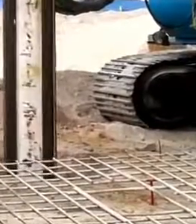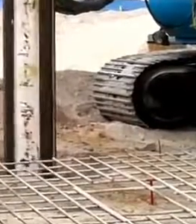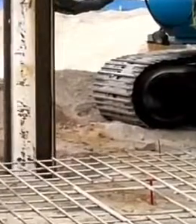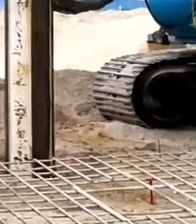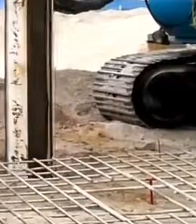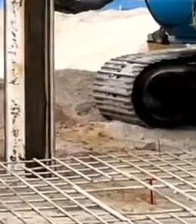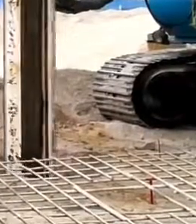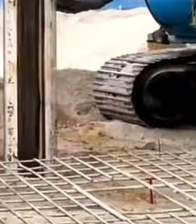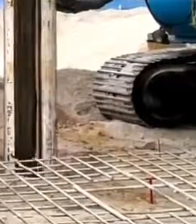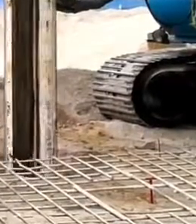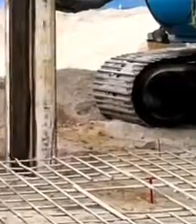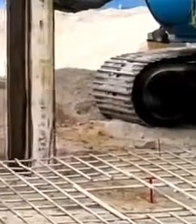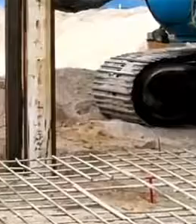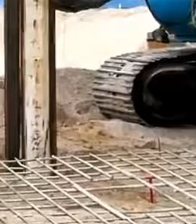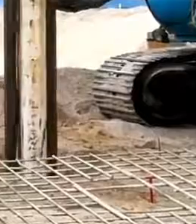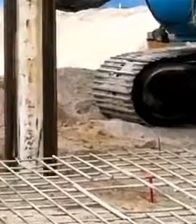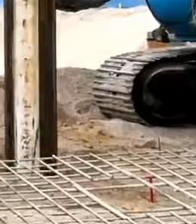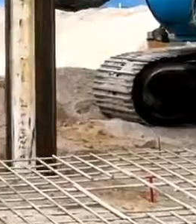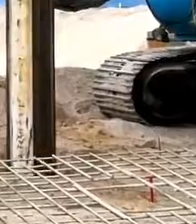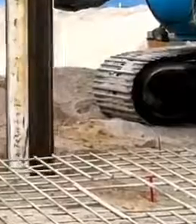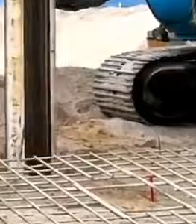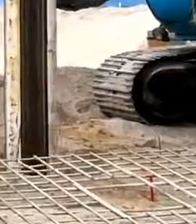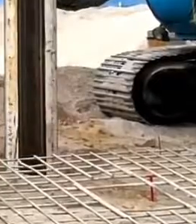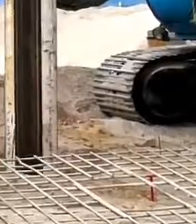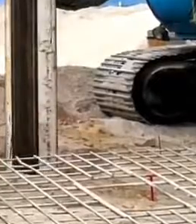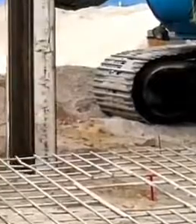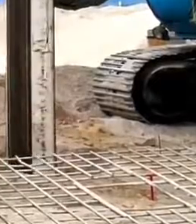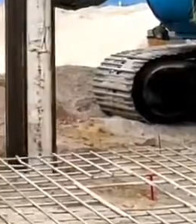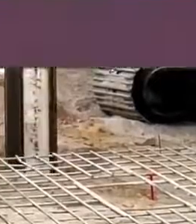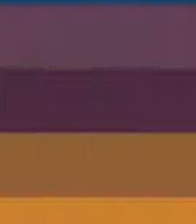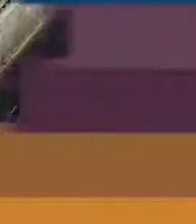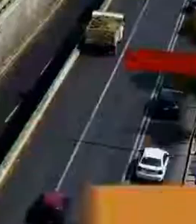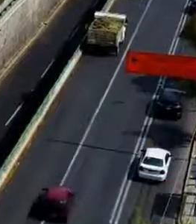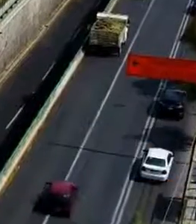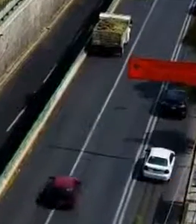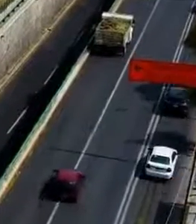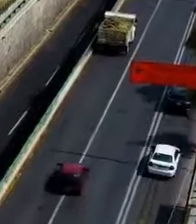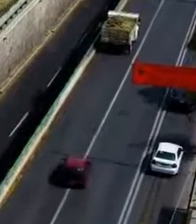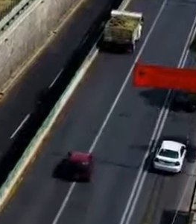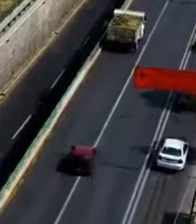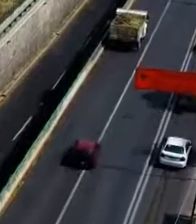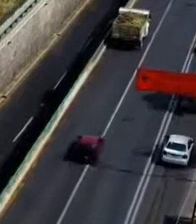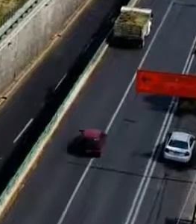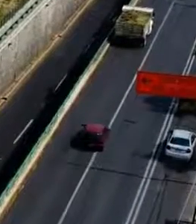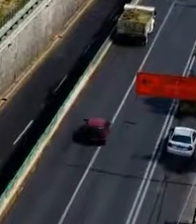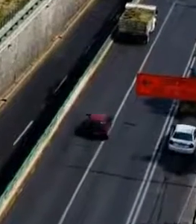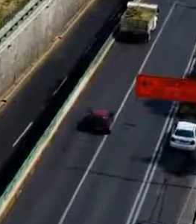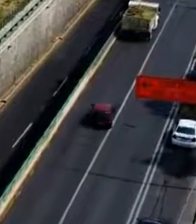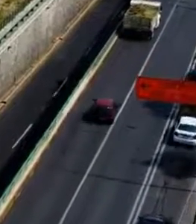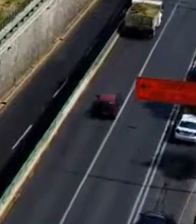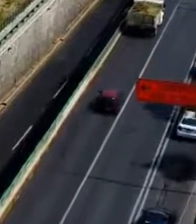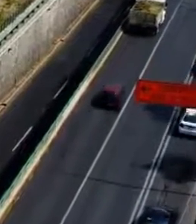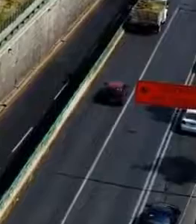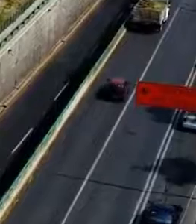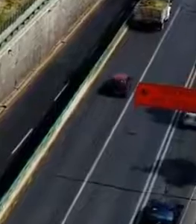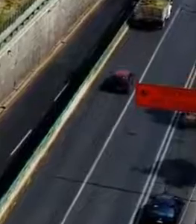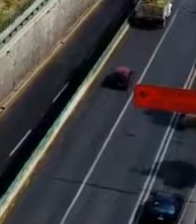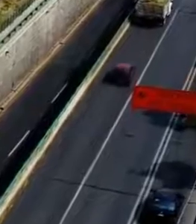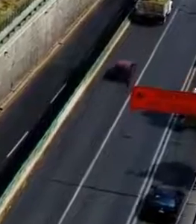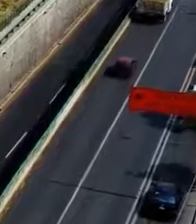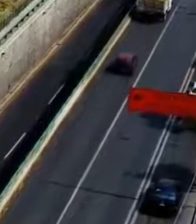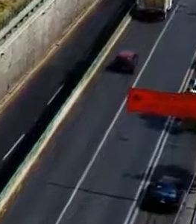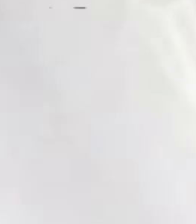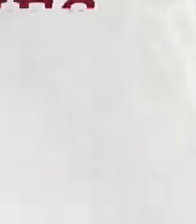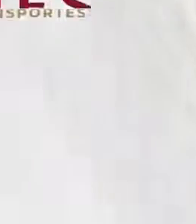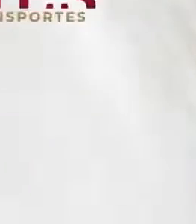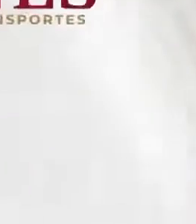estación, utilizando 4 perforadoras y 2 grúas para maniobras. Secretaría de Infraestructura, Comunicaciones y